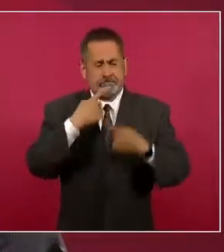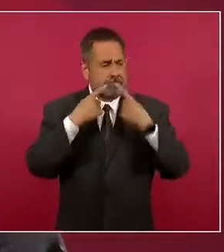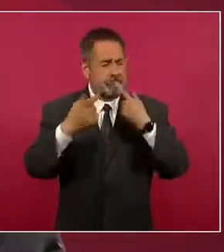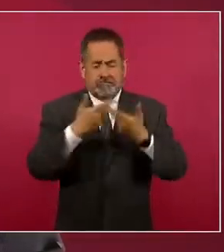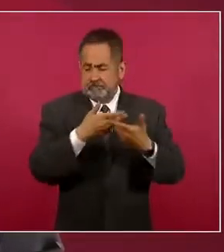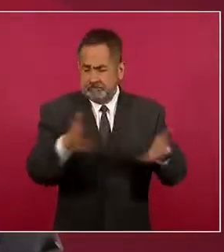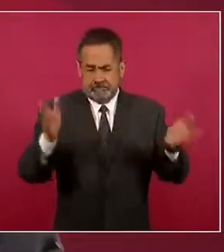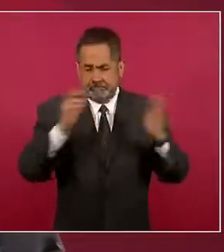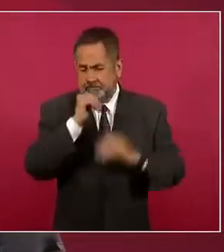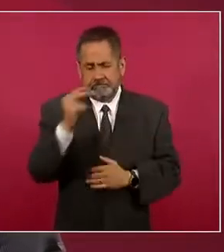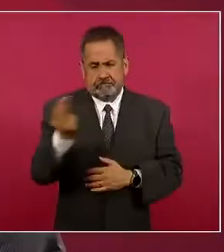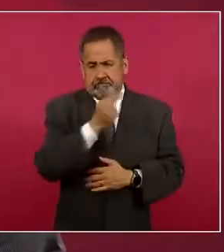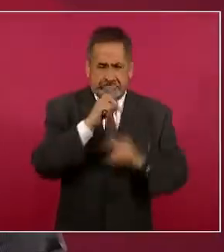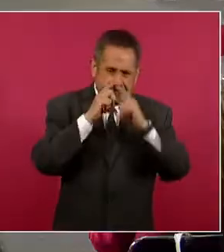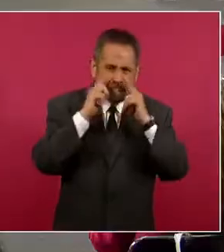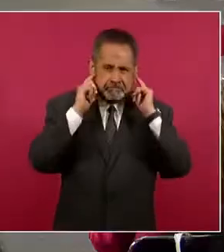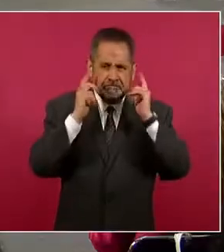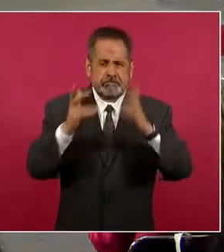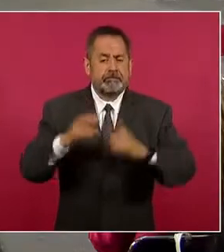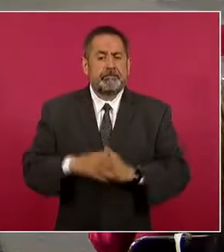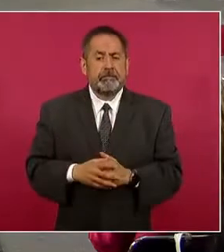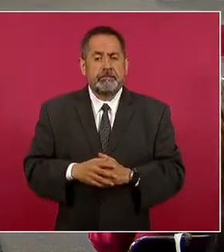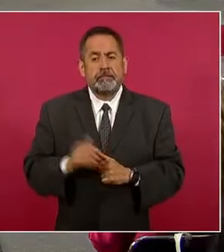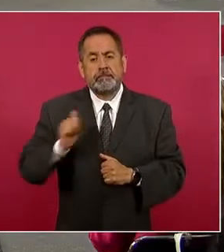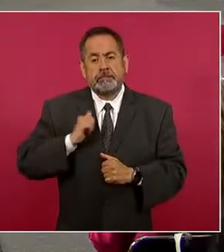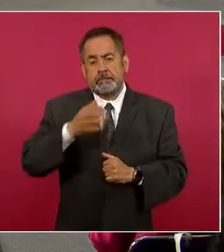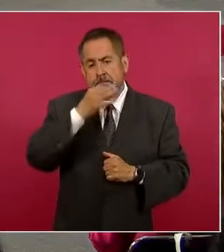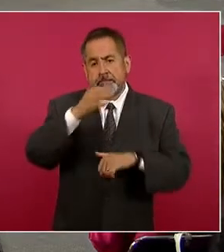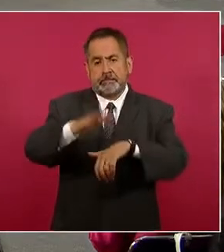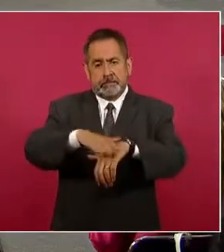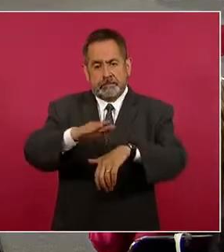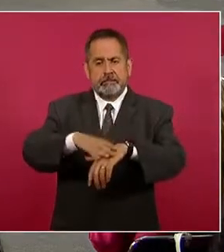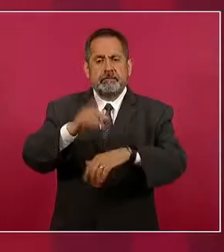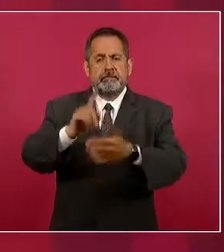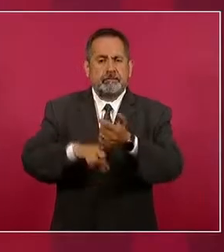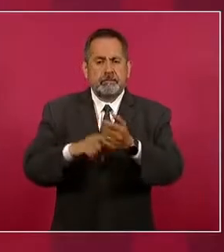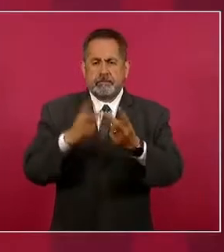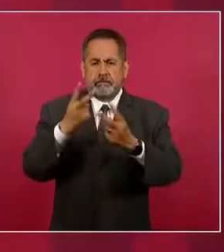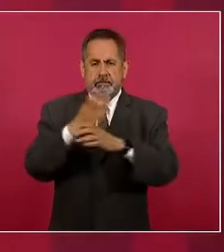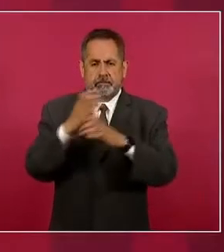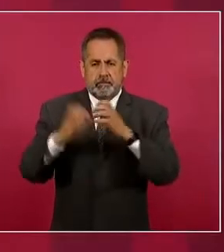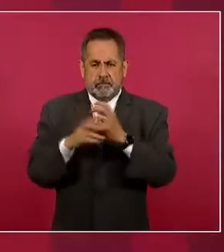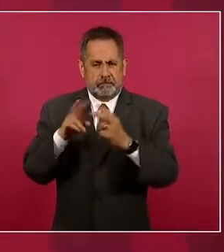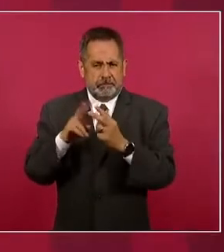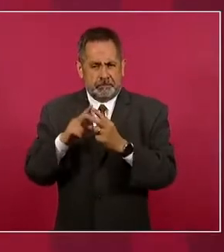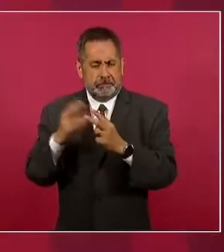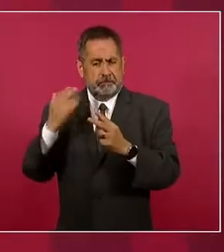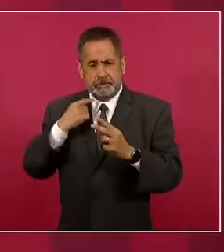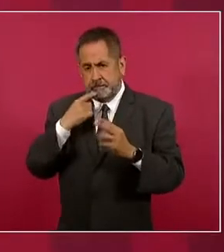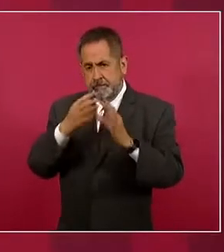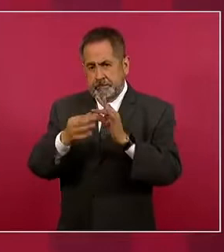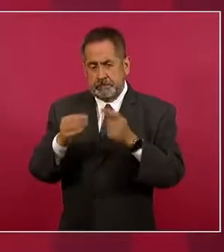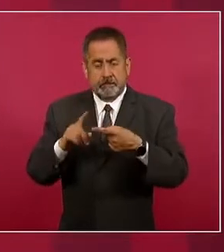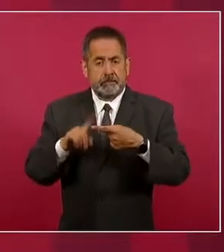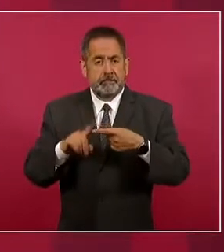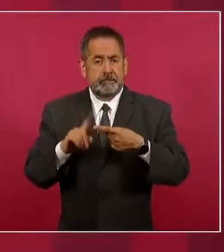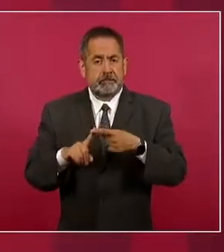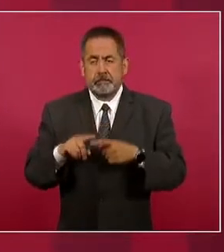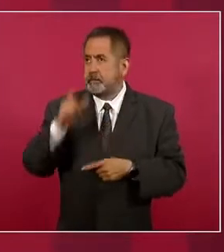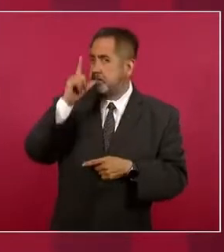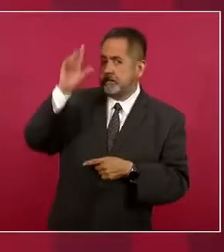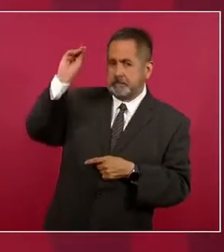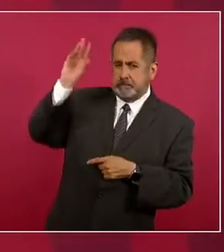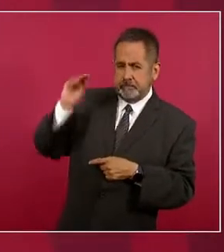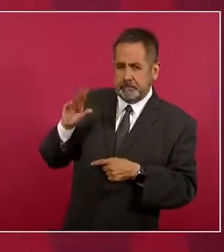menos necesario utilizarlo. Y aprovecho para comentar dos cosas que omití hace rato. El propio semáforo de